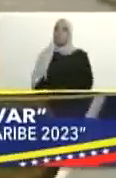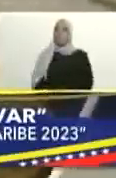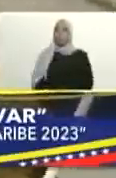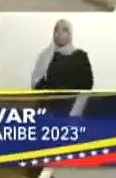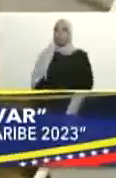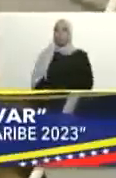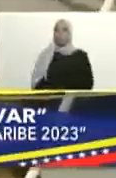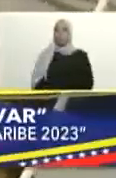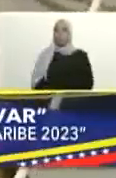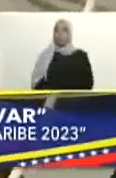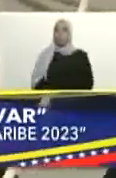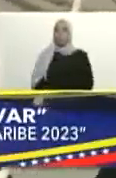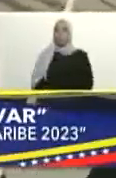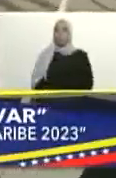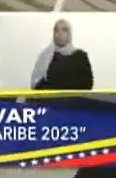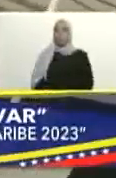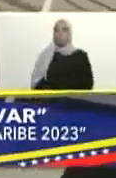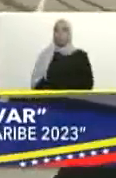¡Adicre!